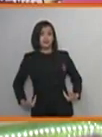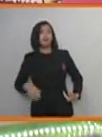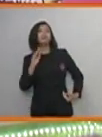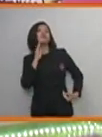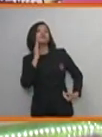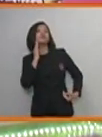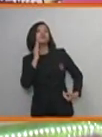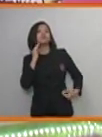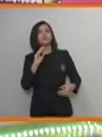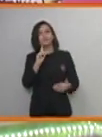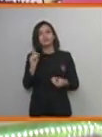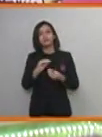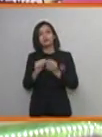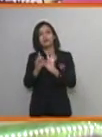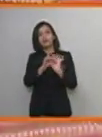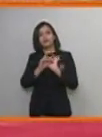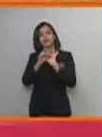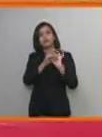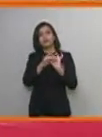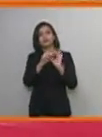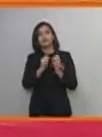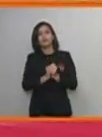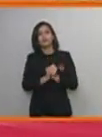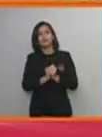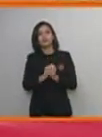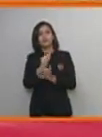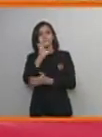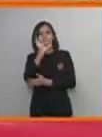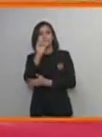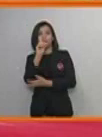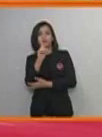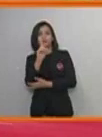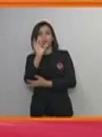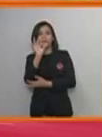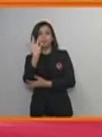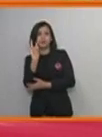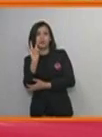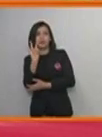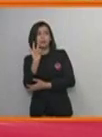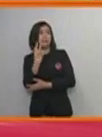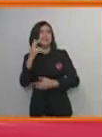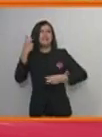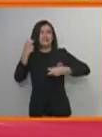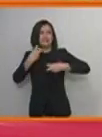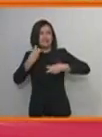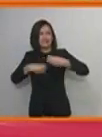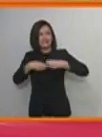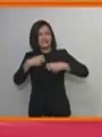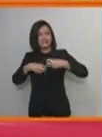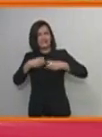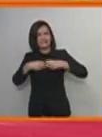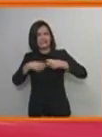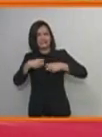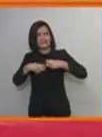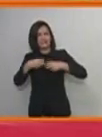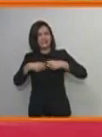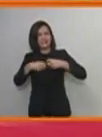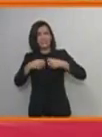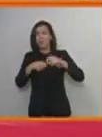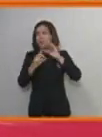derecha. Y los números que lo relacionan son el 91 y el 97. Tenemos un problema aquí con nuestra máquina de